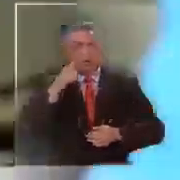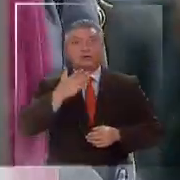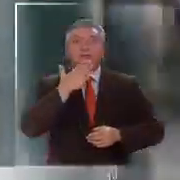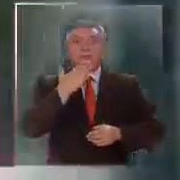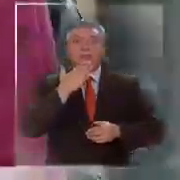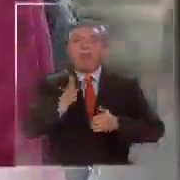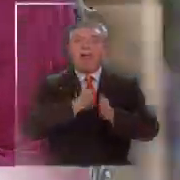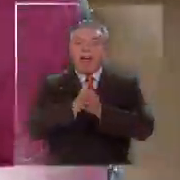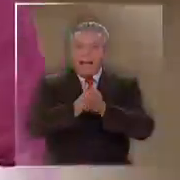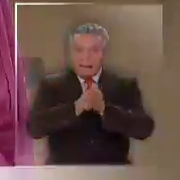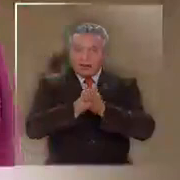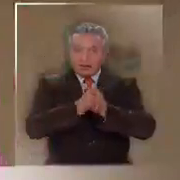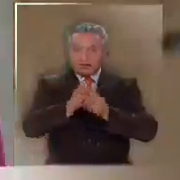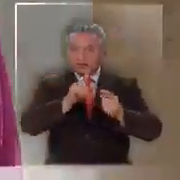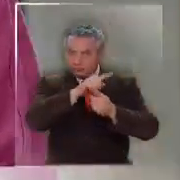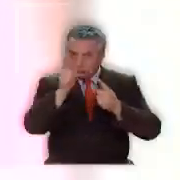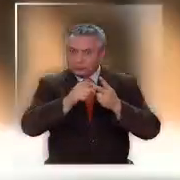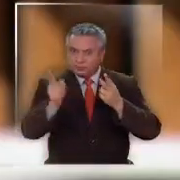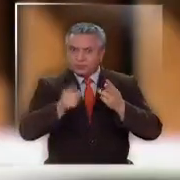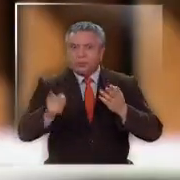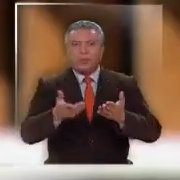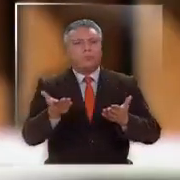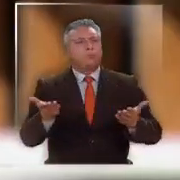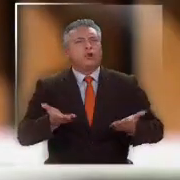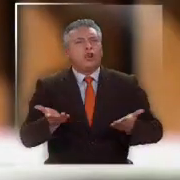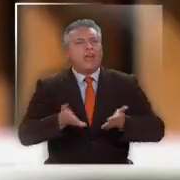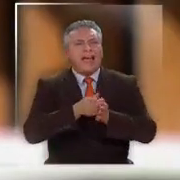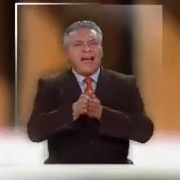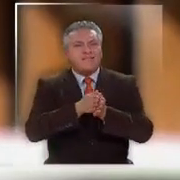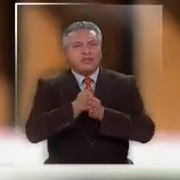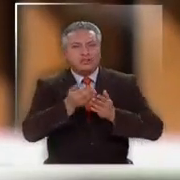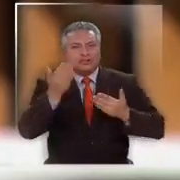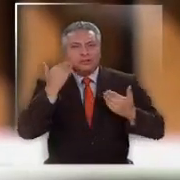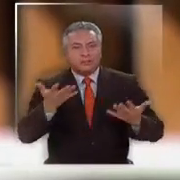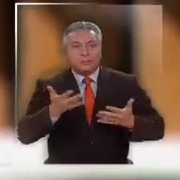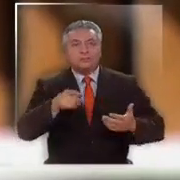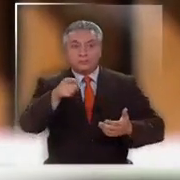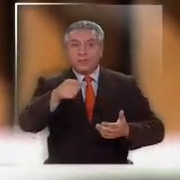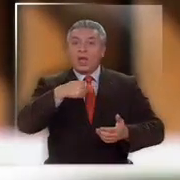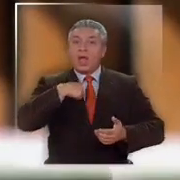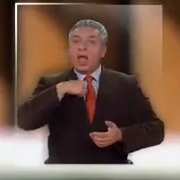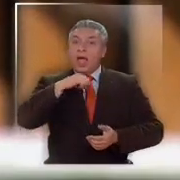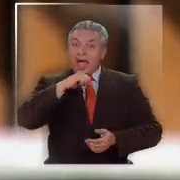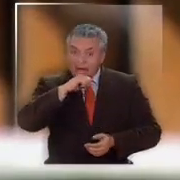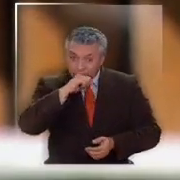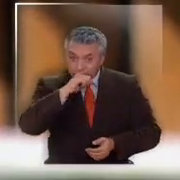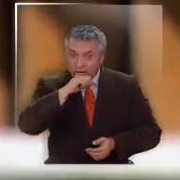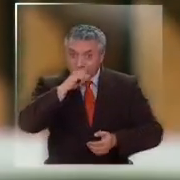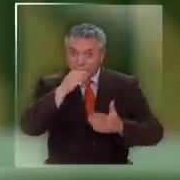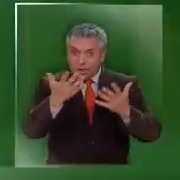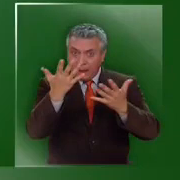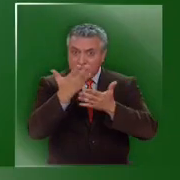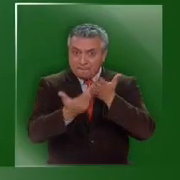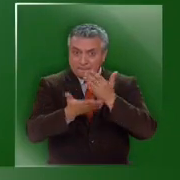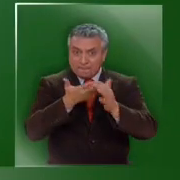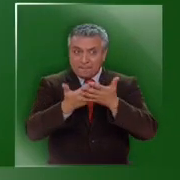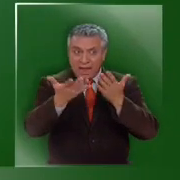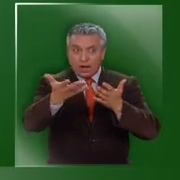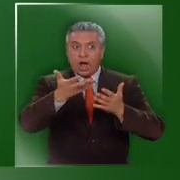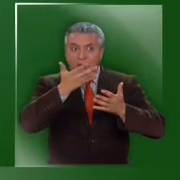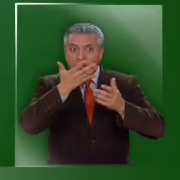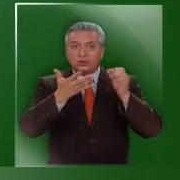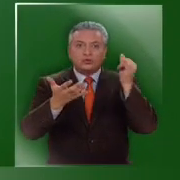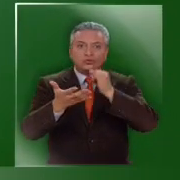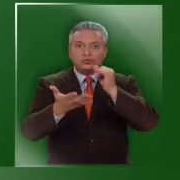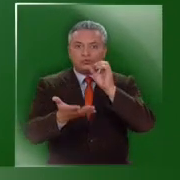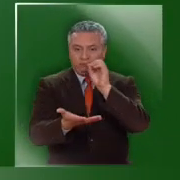y varias veces al día. ¿Por qué? Cuando uno estornuda y llega a taparse la boca con las manos, todos los gérmenes